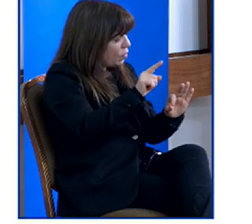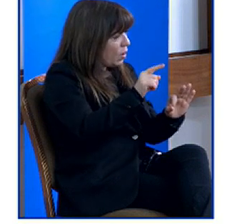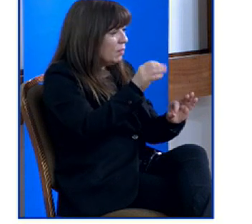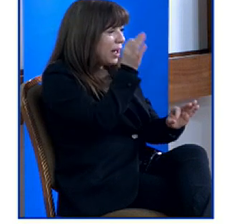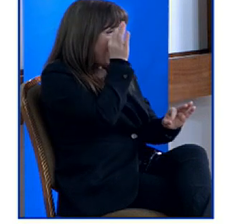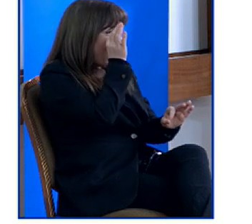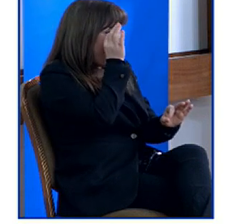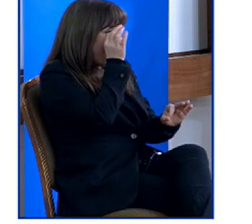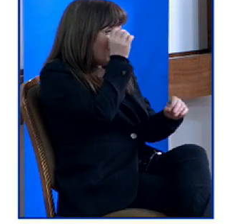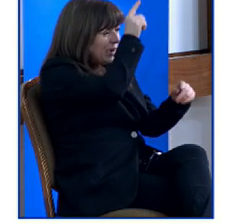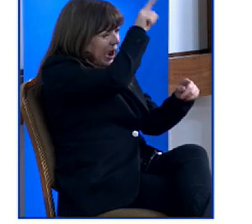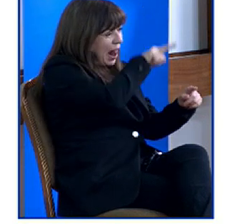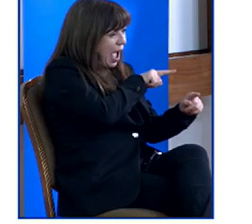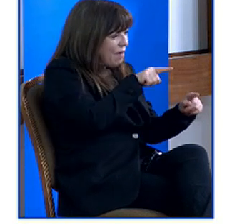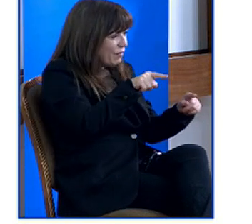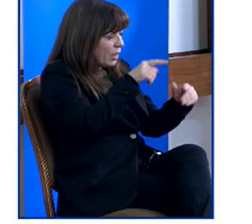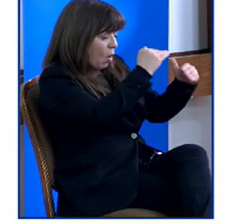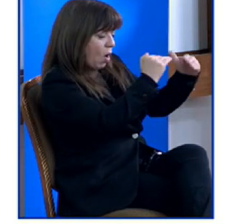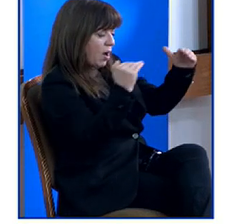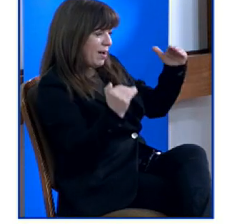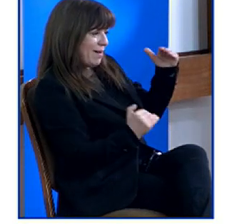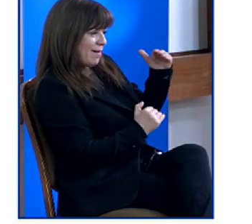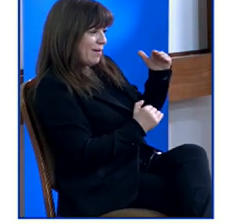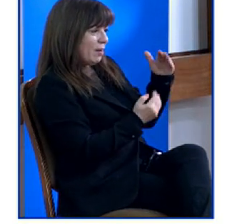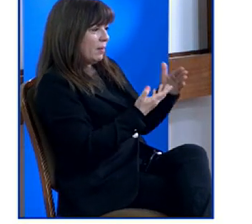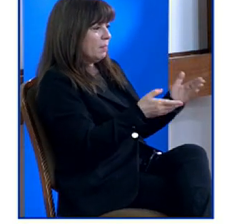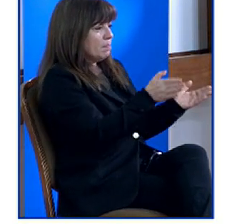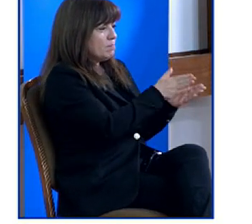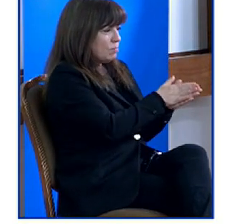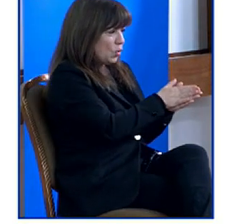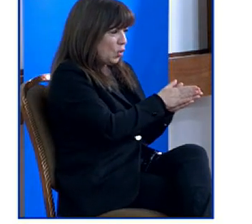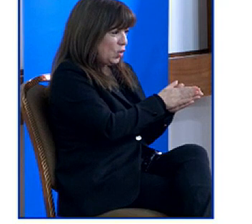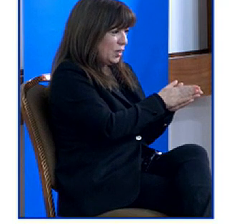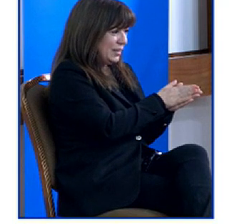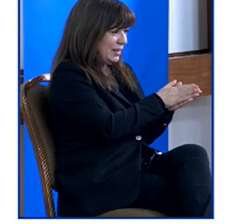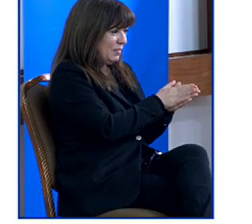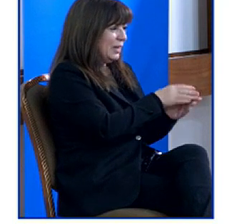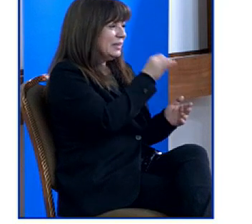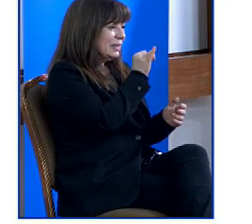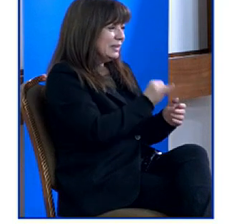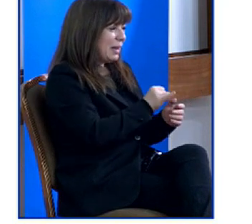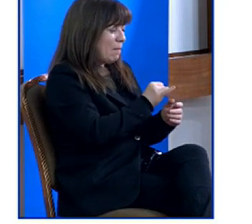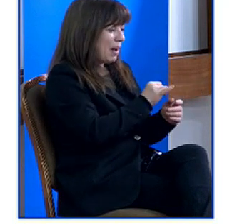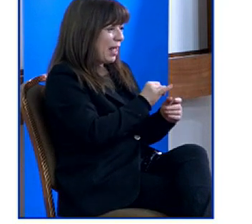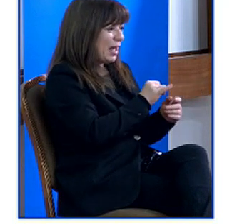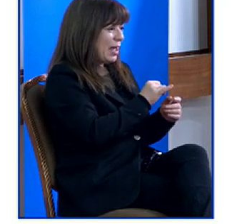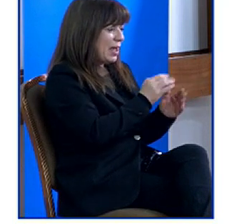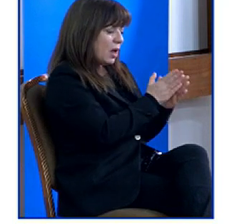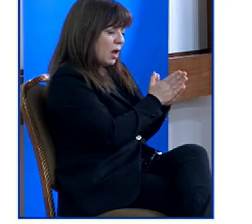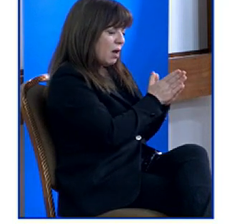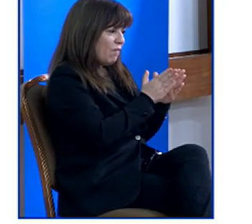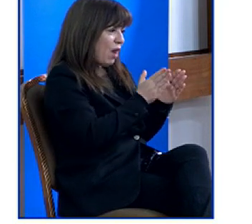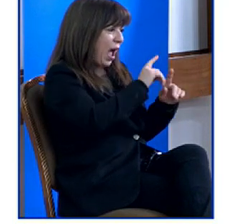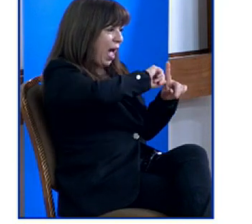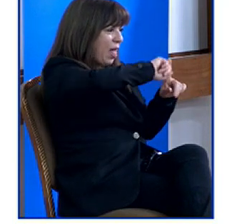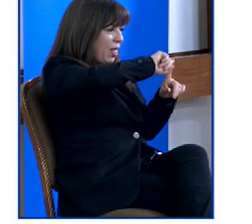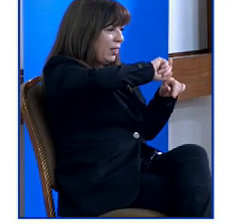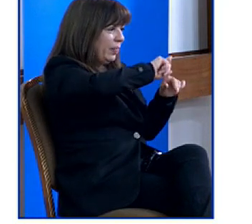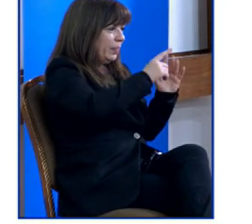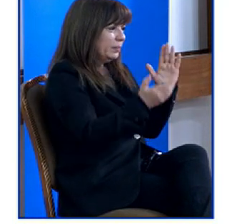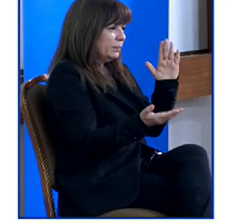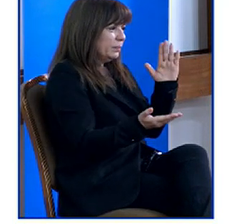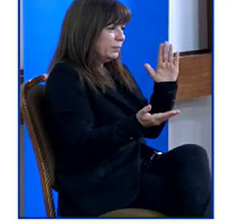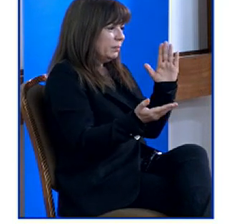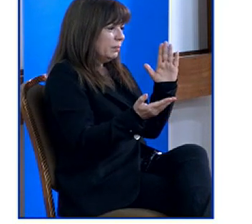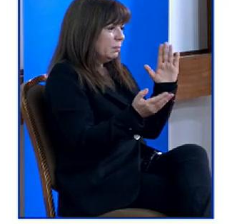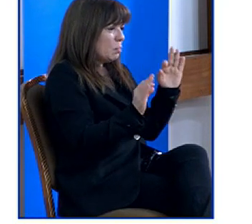el gráfico inferior, es que la mortalidad atribuible más grande sucede siempre en la franja de temperaturas